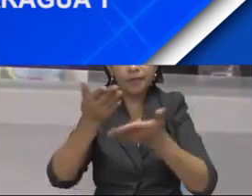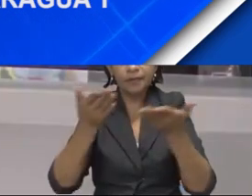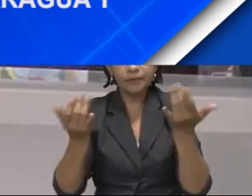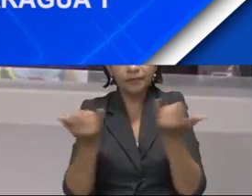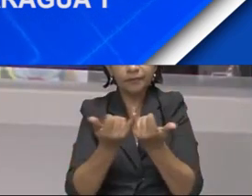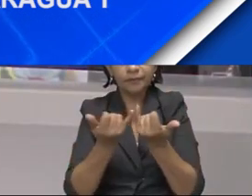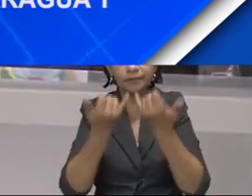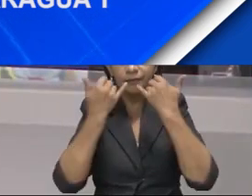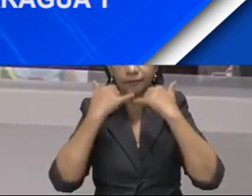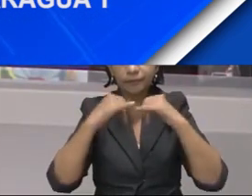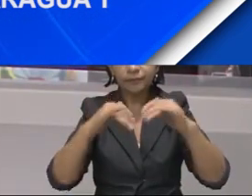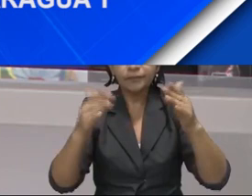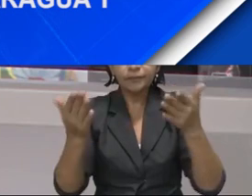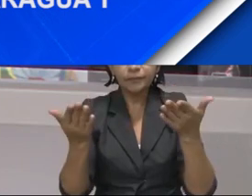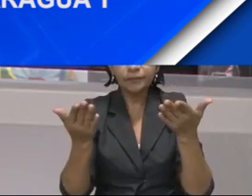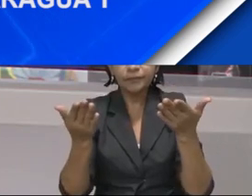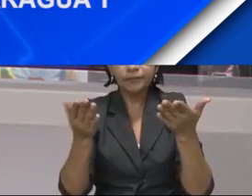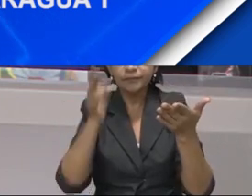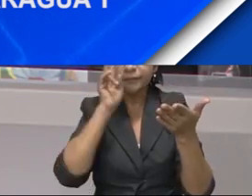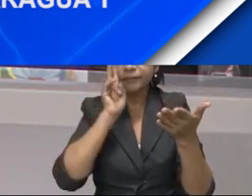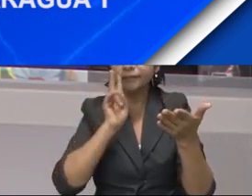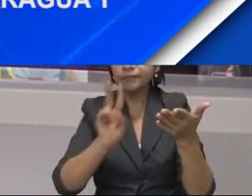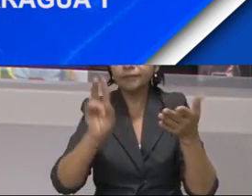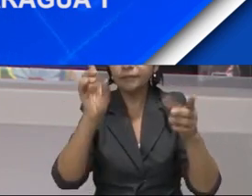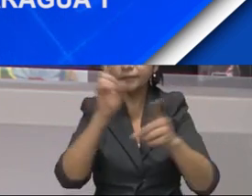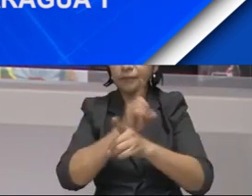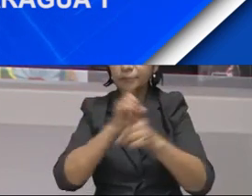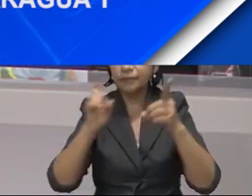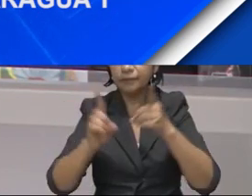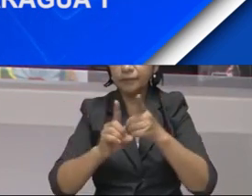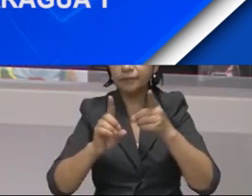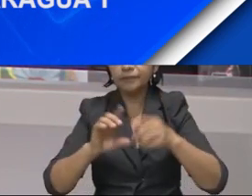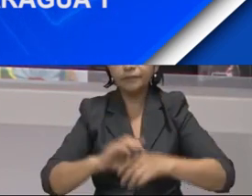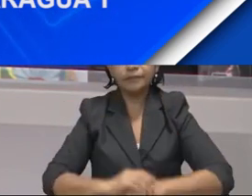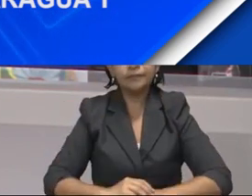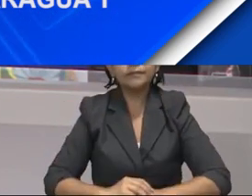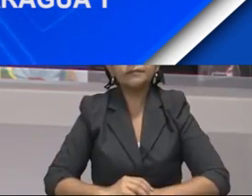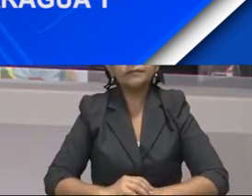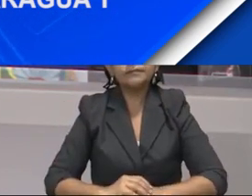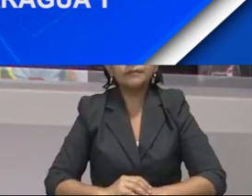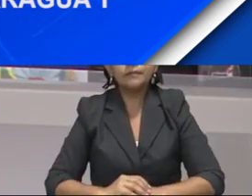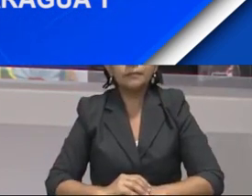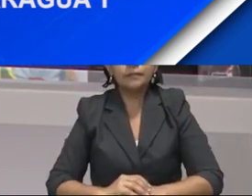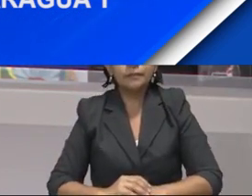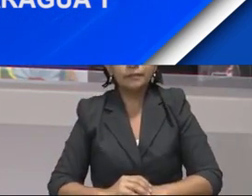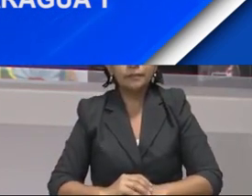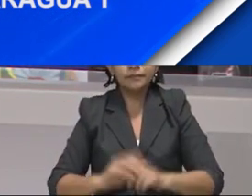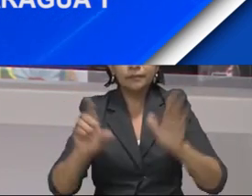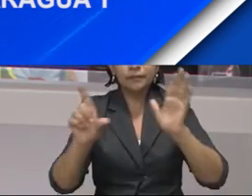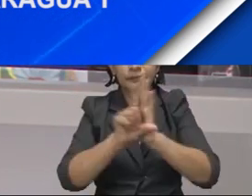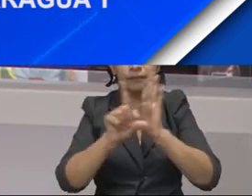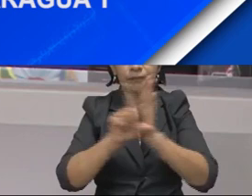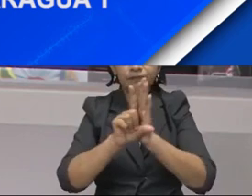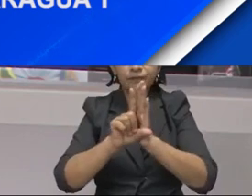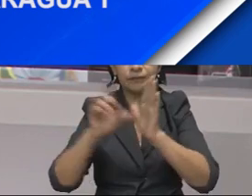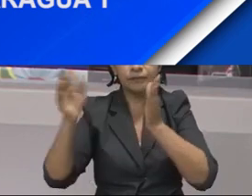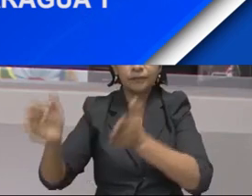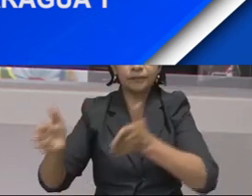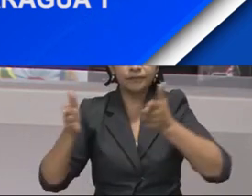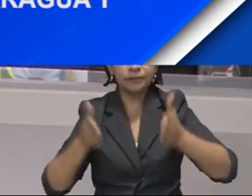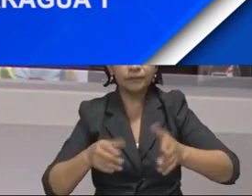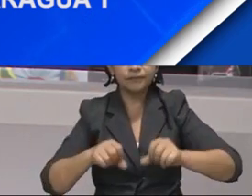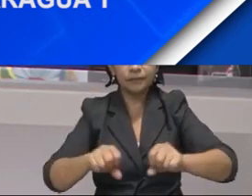intercambiar información con miras a garantizar el cumplimiento de la legislación aduanera.